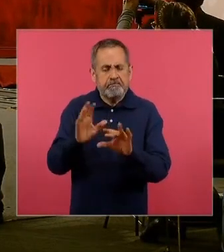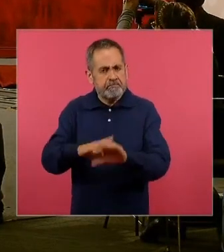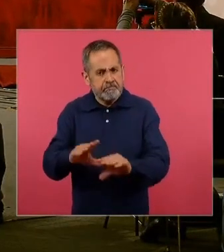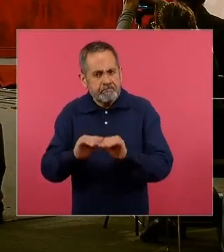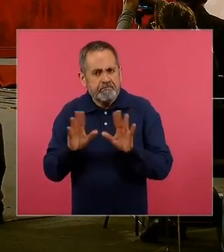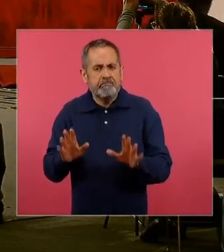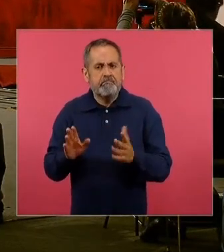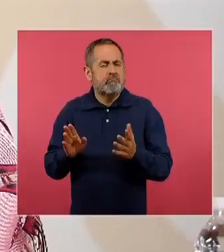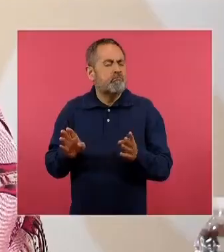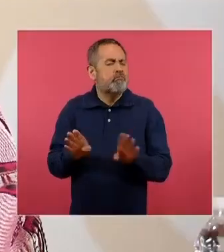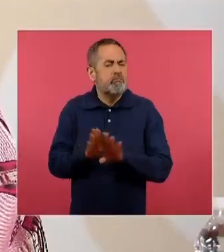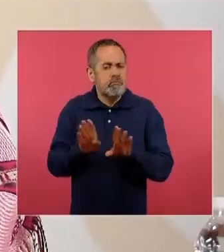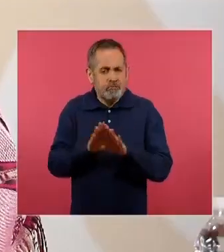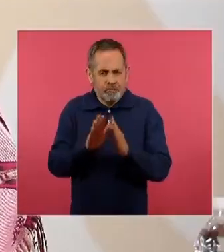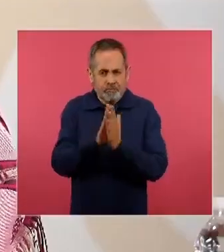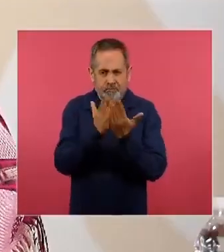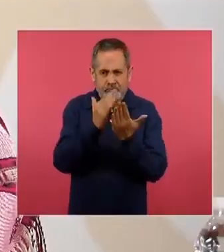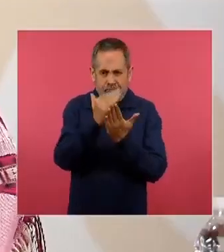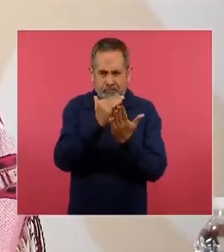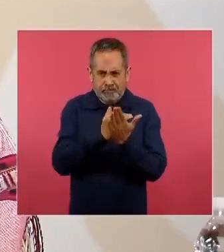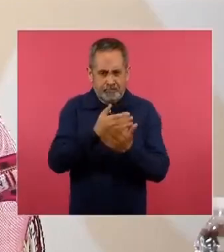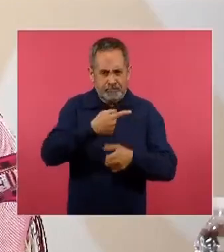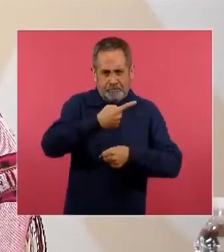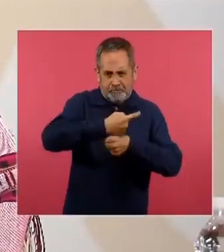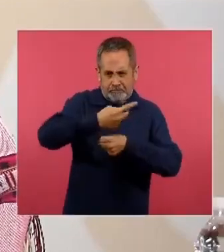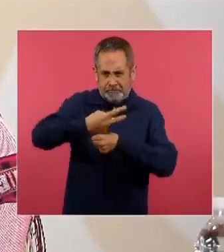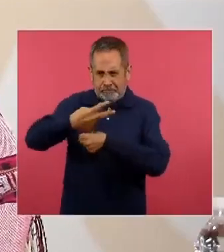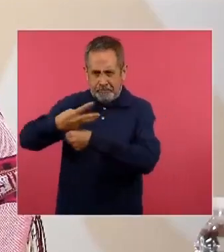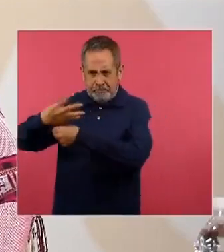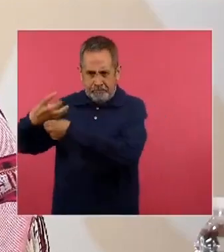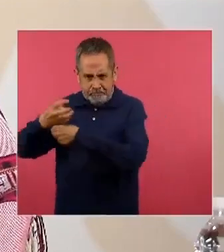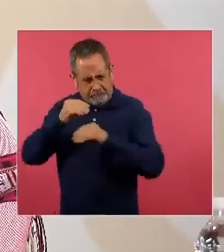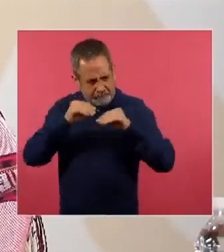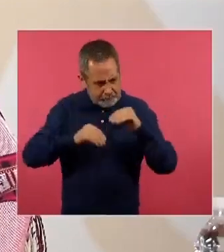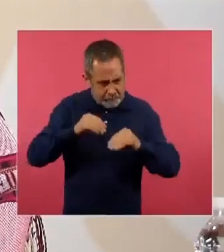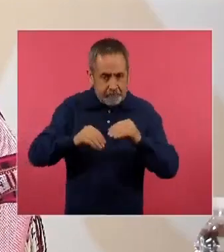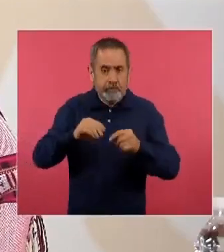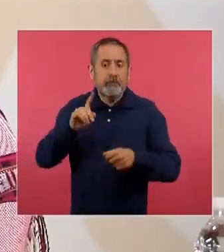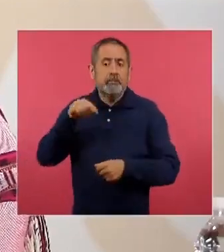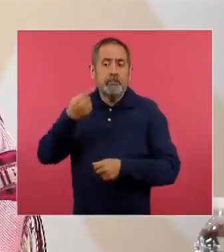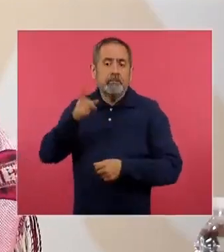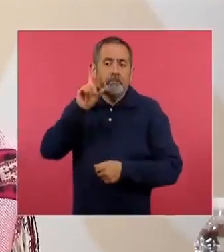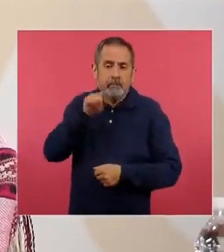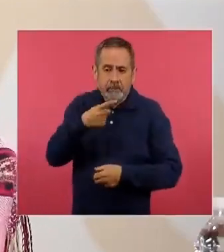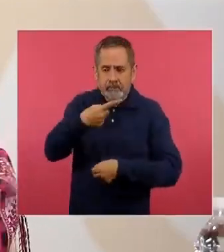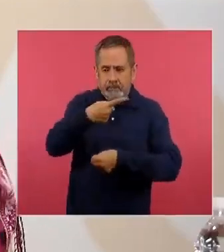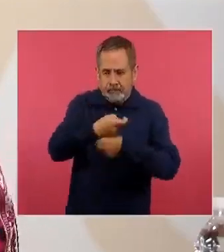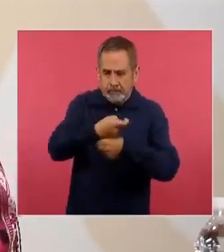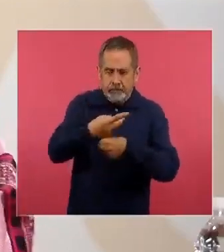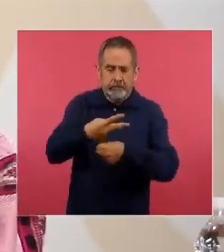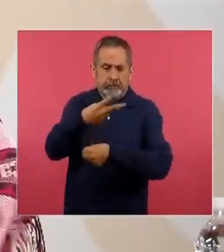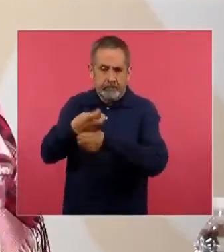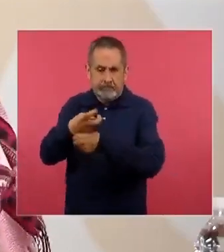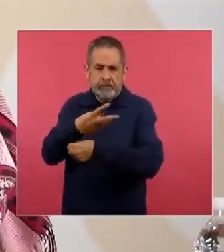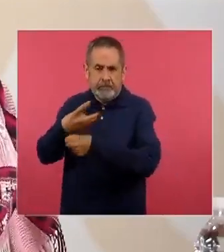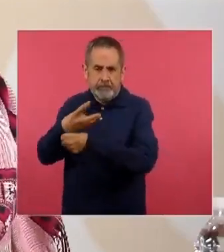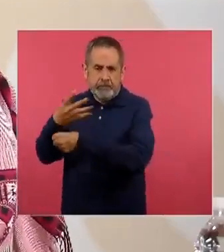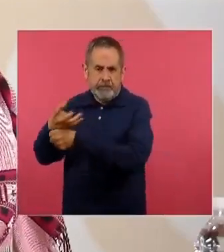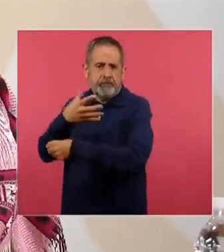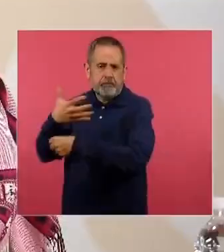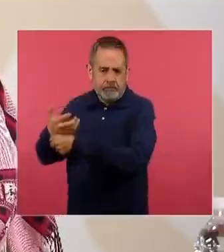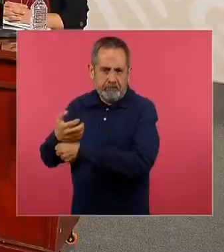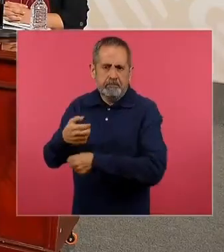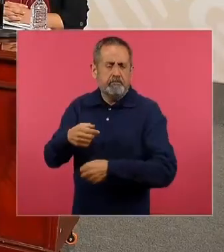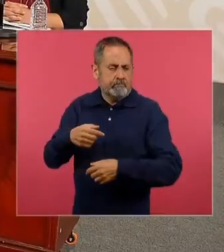fue creado el contenido por cada grado. Mañana empezaremos con primer grado, segundo, tercero, y así